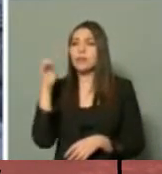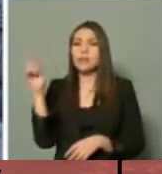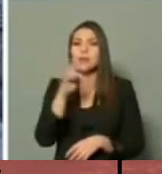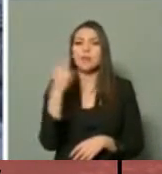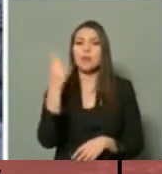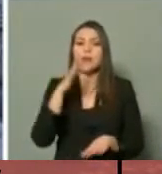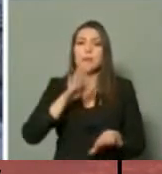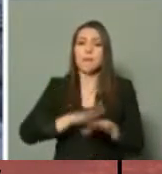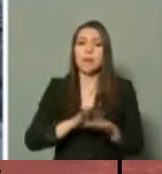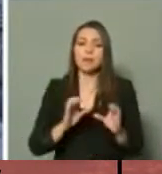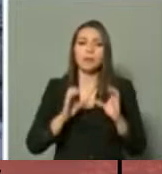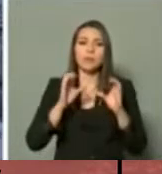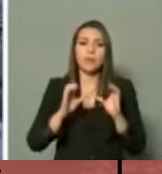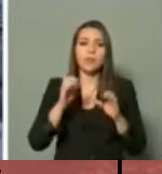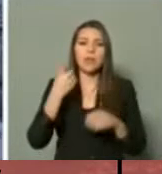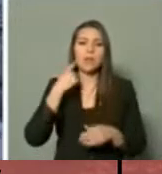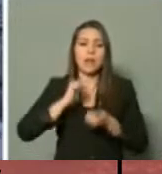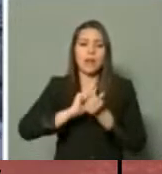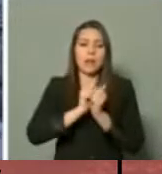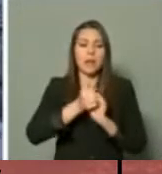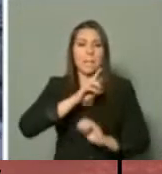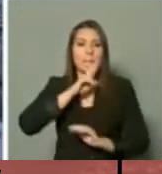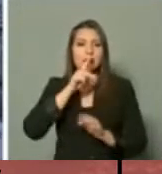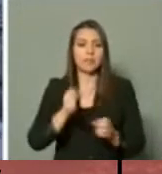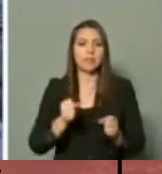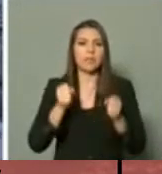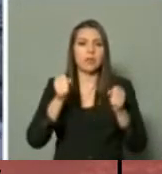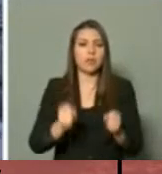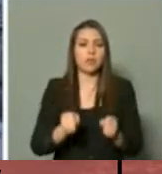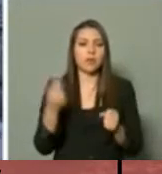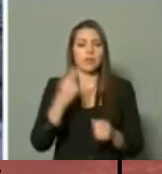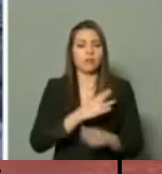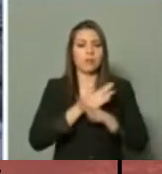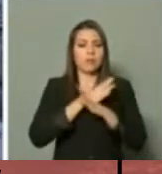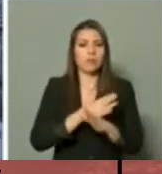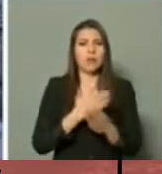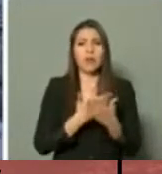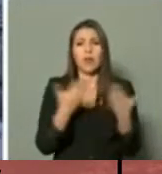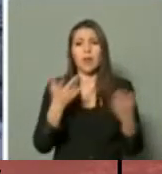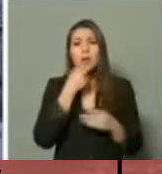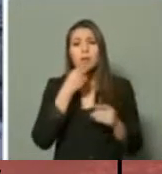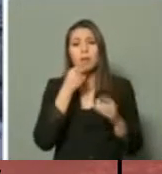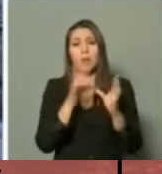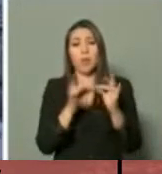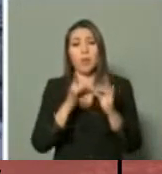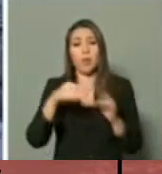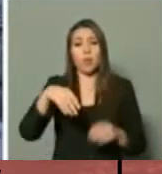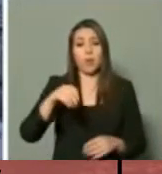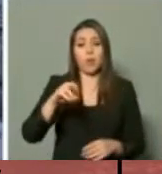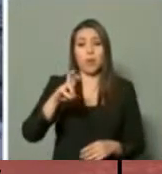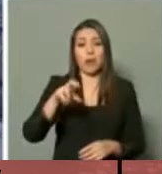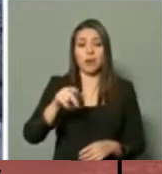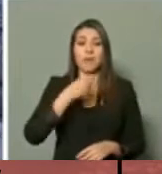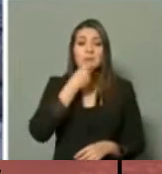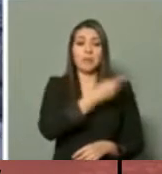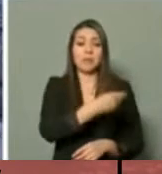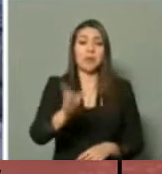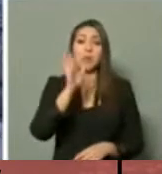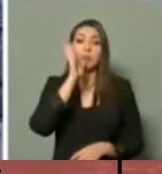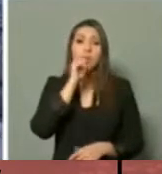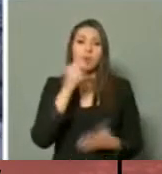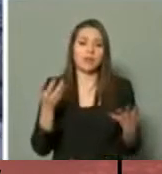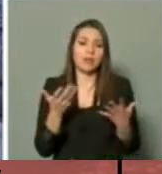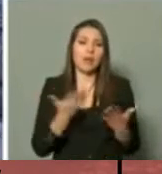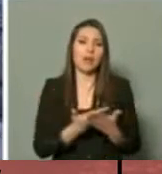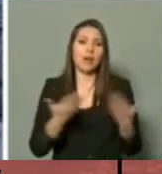prevenirla. Es impropio 10 segundos. Que nos diga el candidato por Morena, que no podemos realizar dicha acción. Es por eso